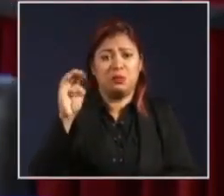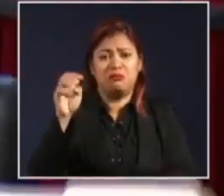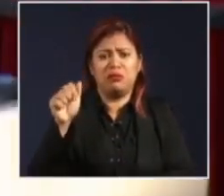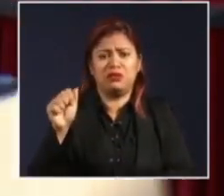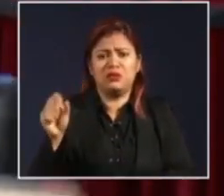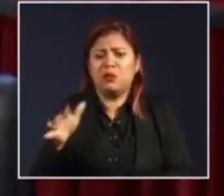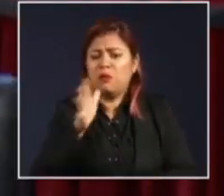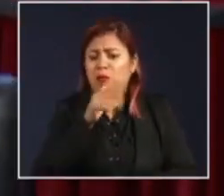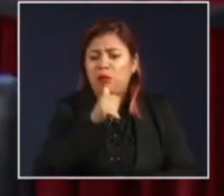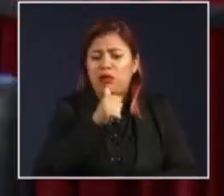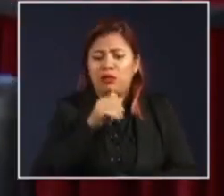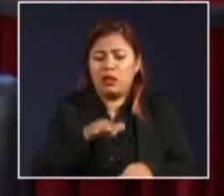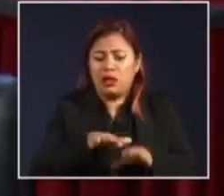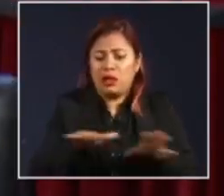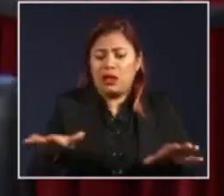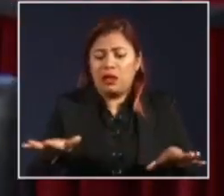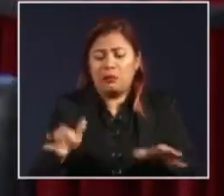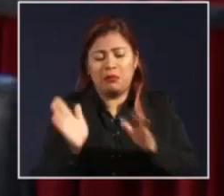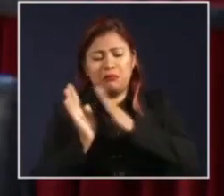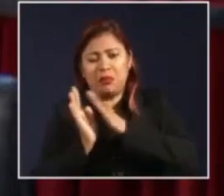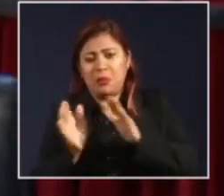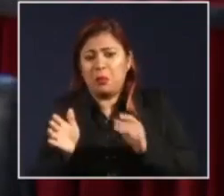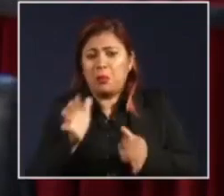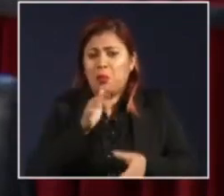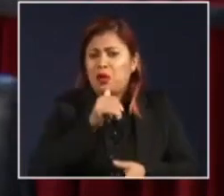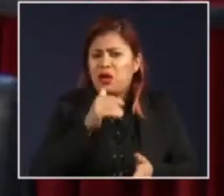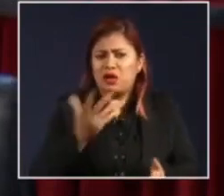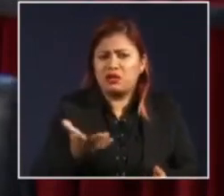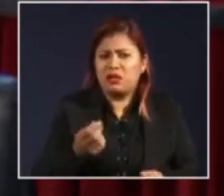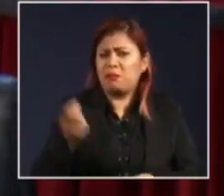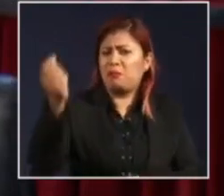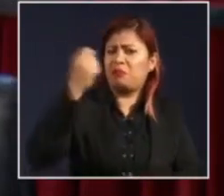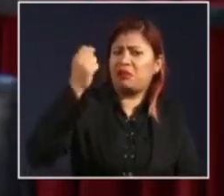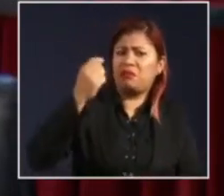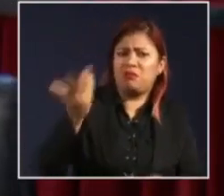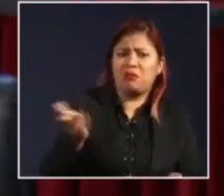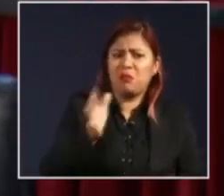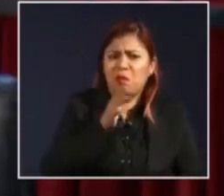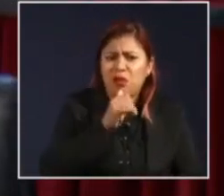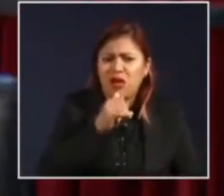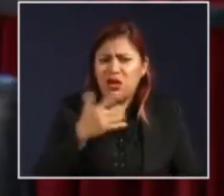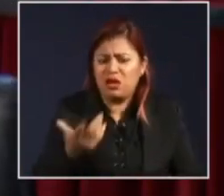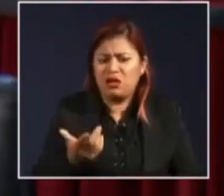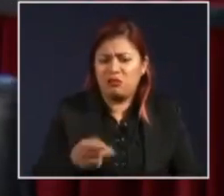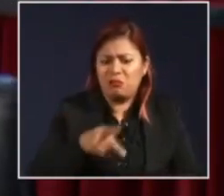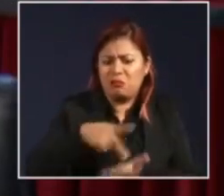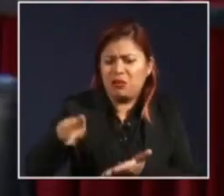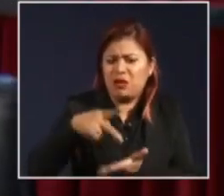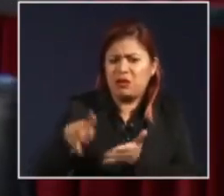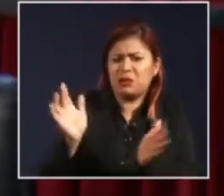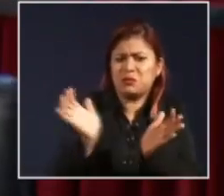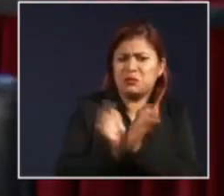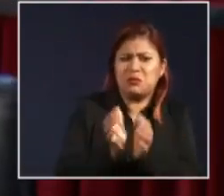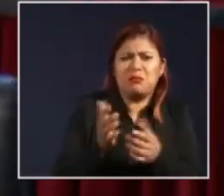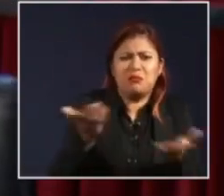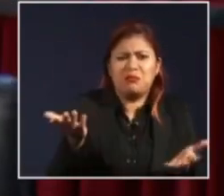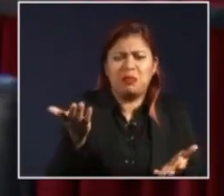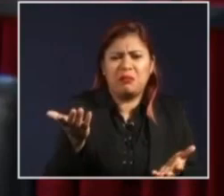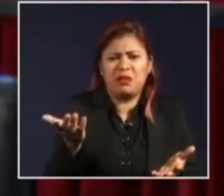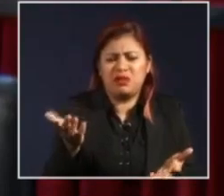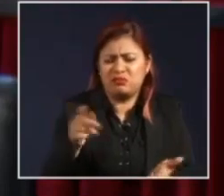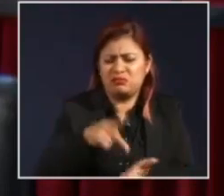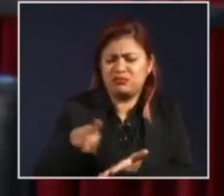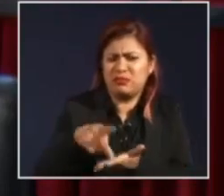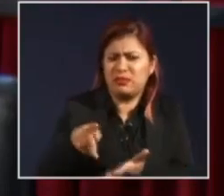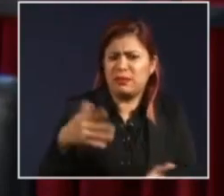entonces, ¿para qué uno paga seguro médico? Eso es totalmente incorrecto. Y yo creo que ya